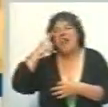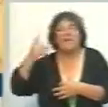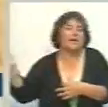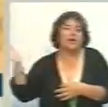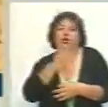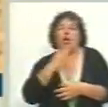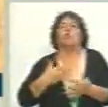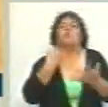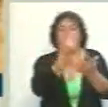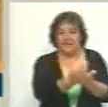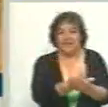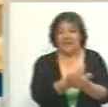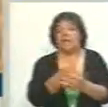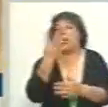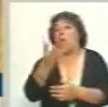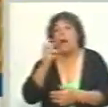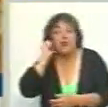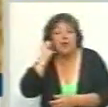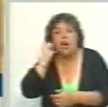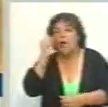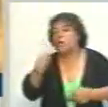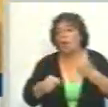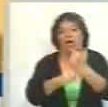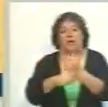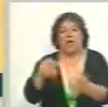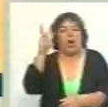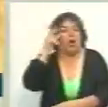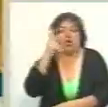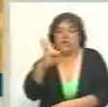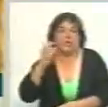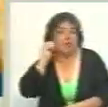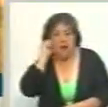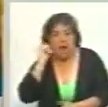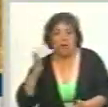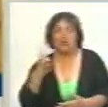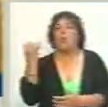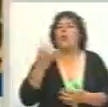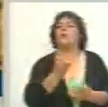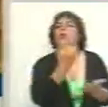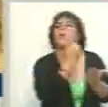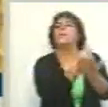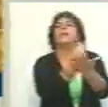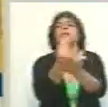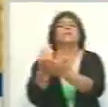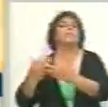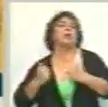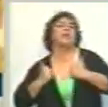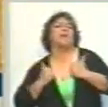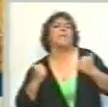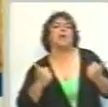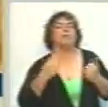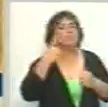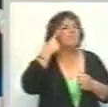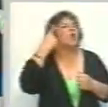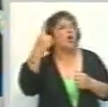participar, desde el que tiene 4 años hasta los 83 años. ¿Cuántos participantes esperan? Yo creo que vamos a superar